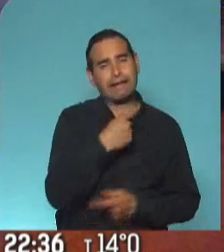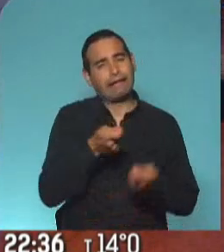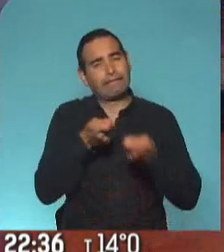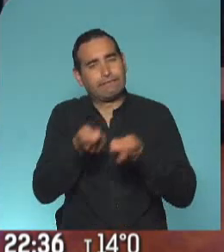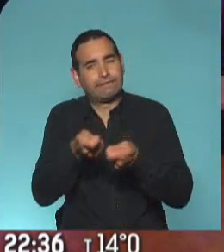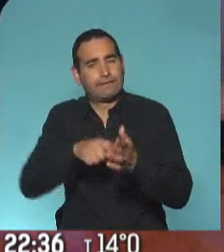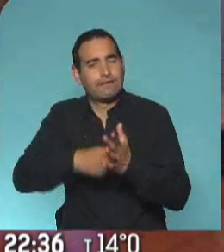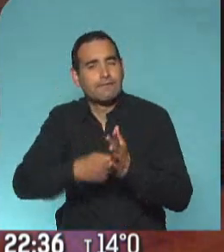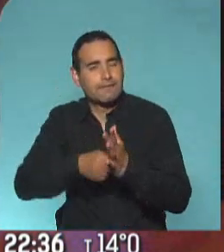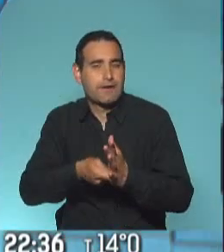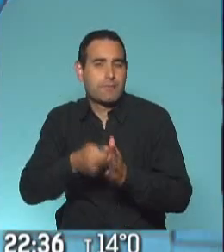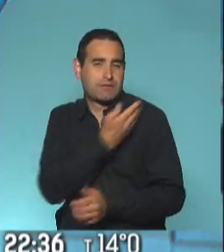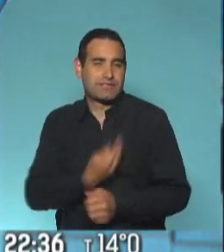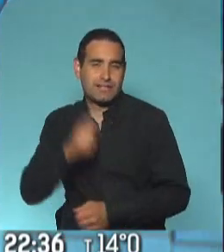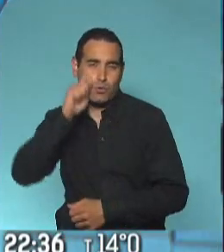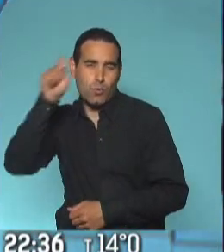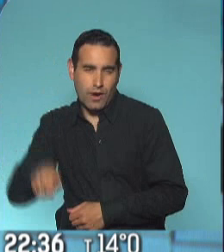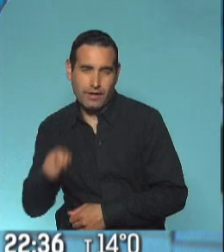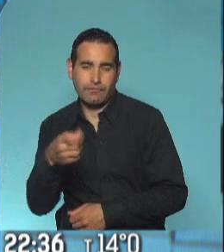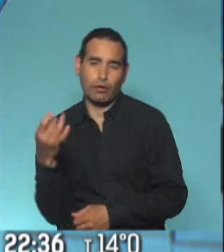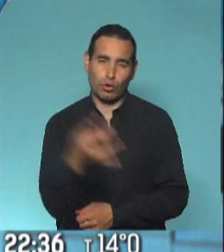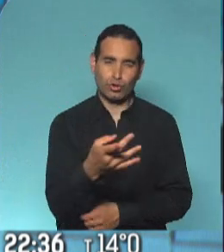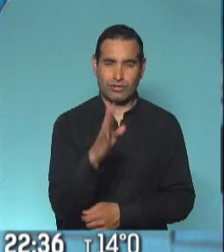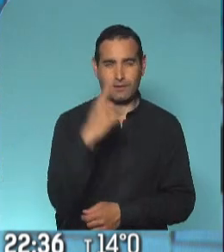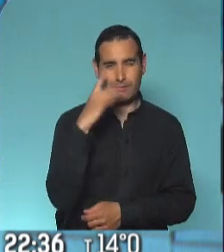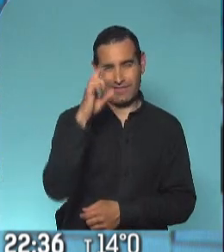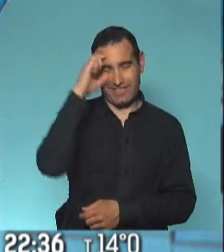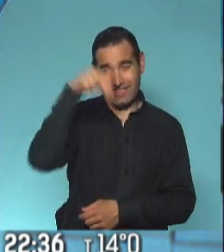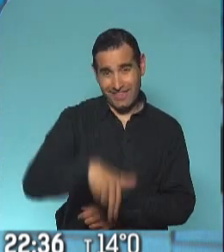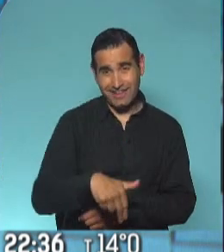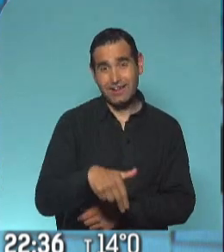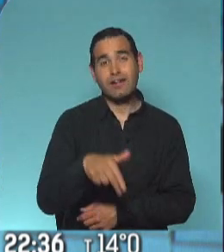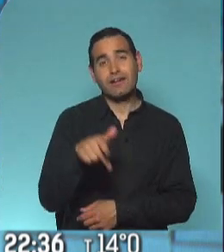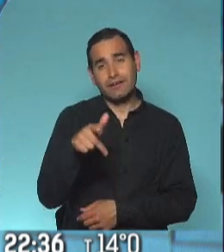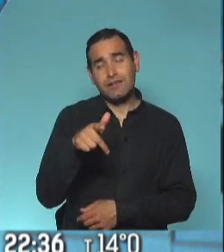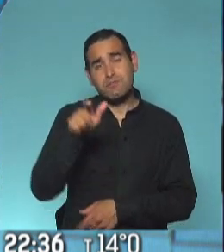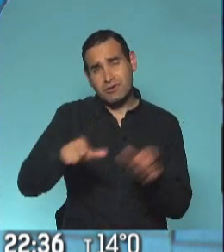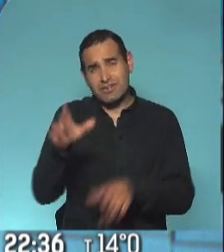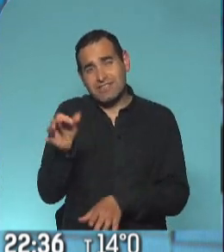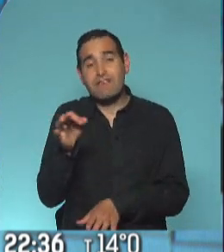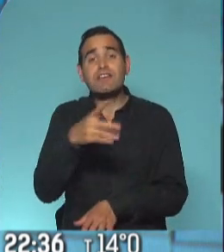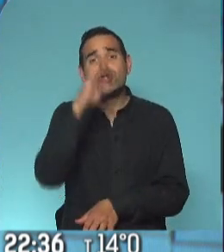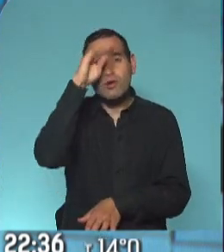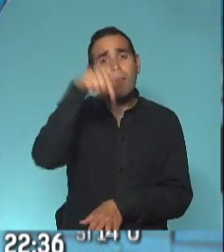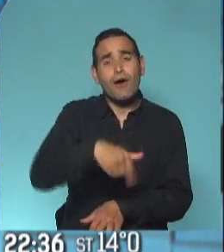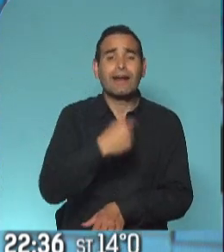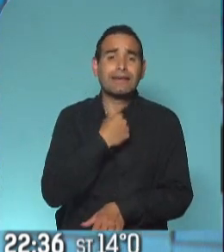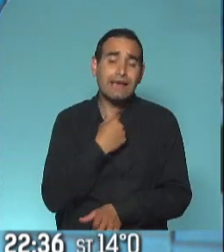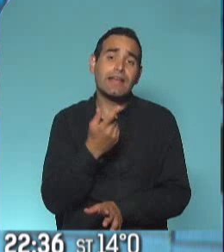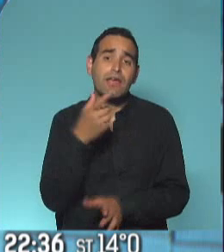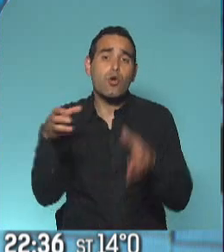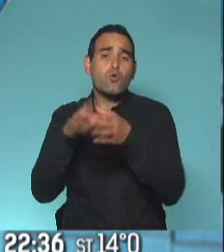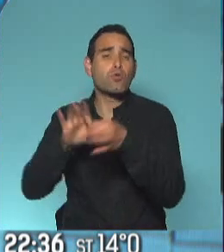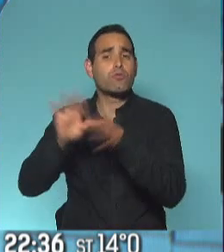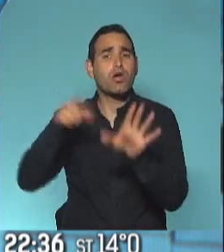presidente de Ucrania para complicar a Biden y a Joe Biden en su candidatura. Y lo que está tratando ahora de hacer Trump es construir la idea de que los demócratas